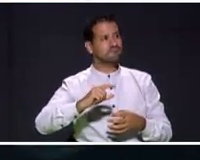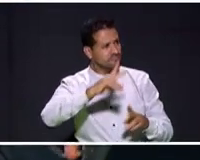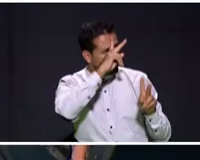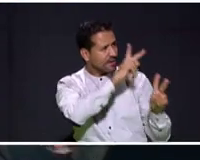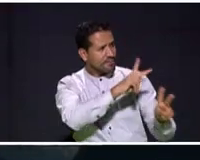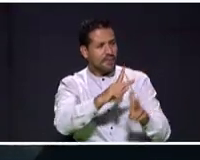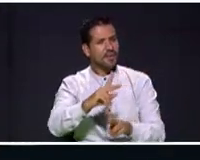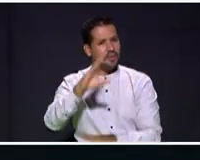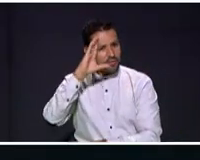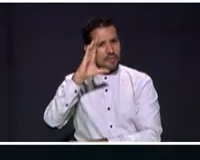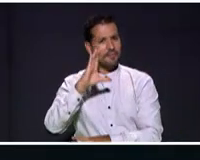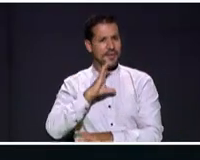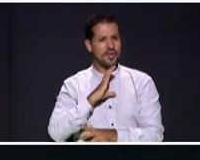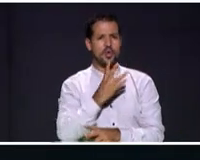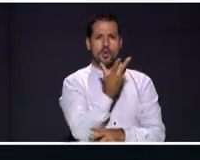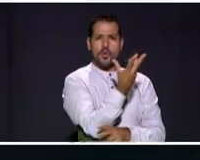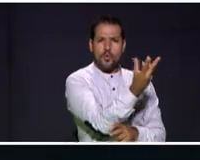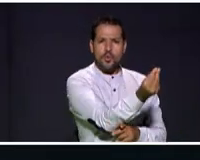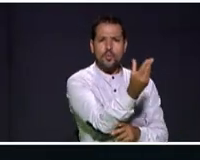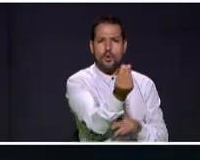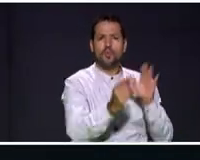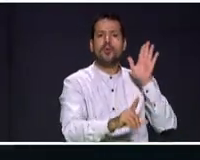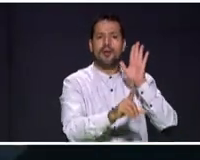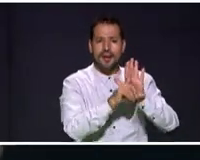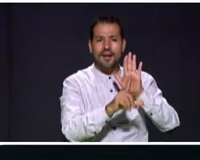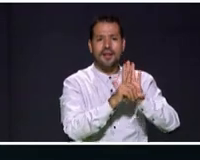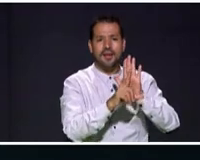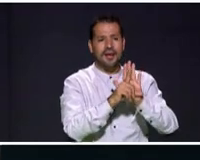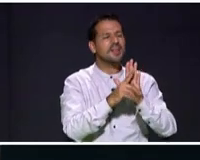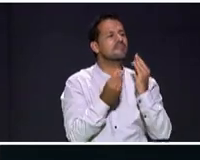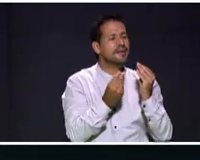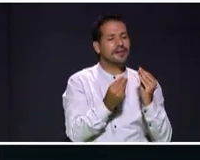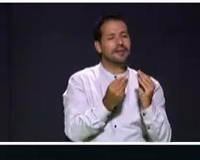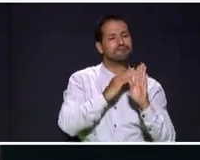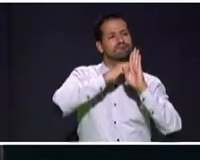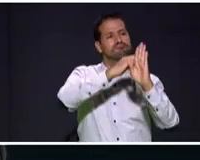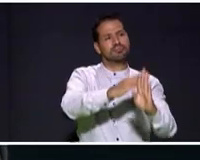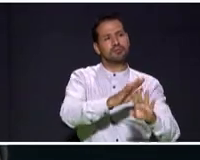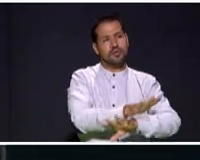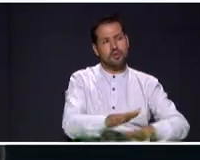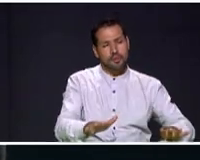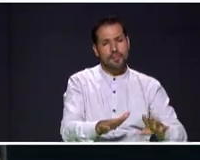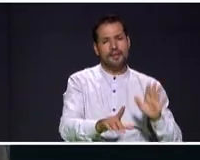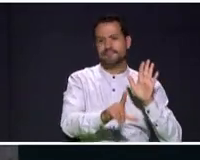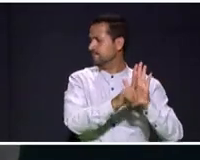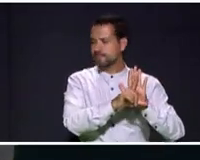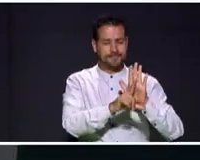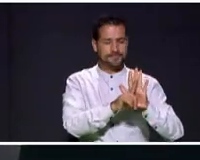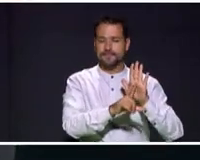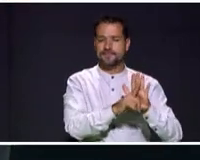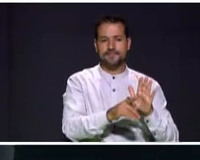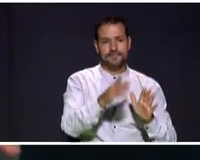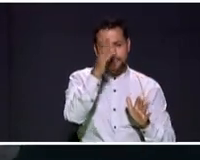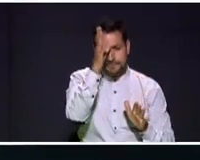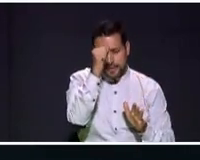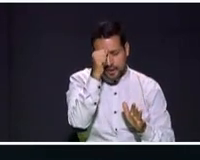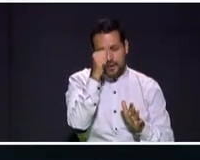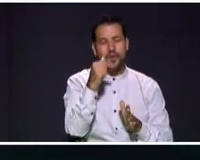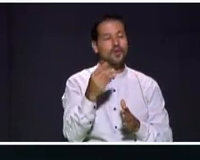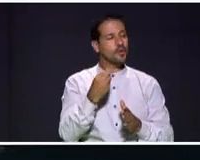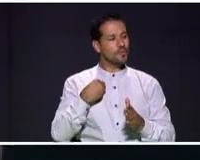grupos de tarea para perseguir a los grupos ilegales y finalmente generaremos lo que tiene que ver con oportunidades fondos